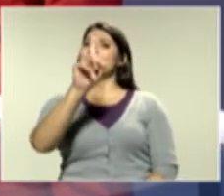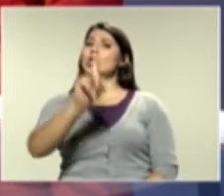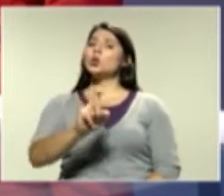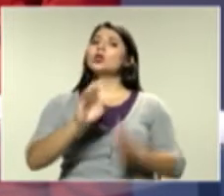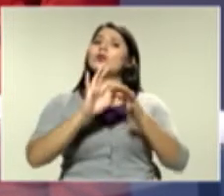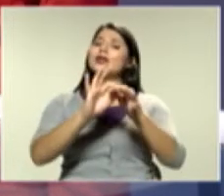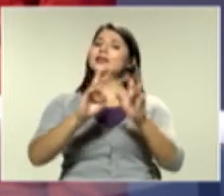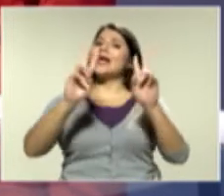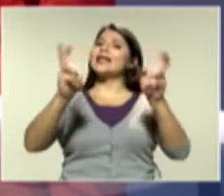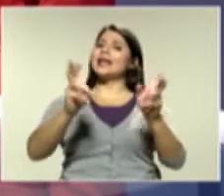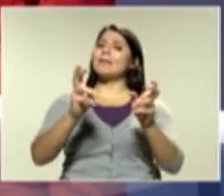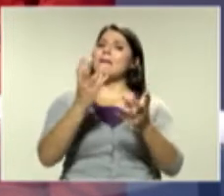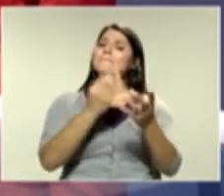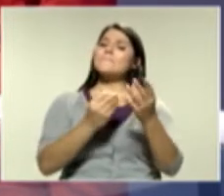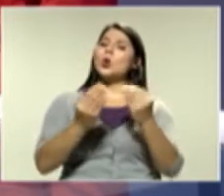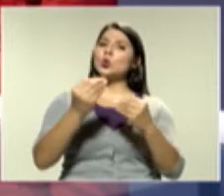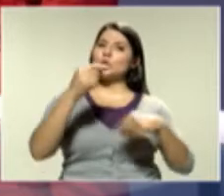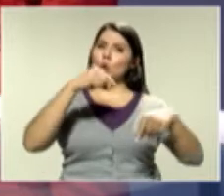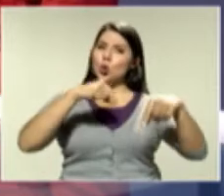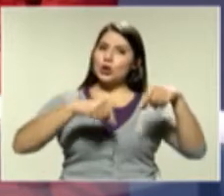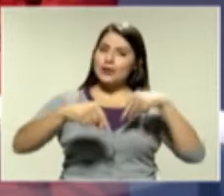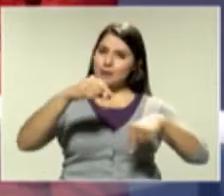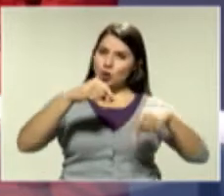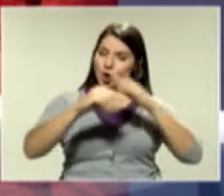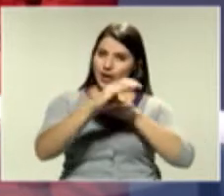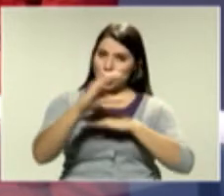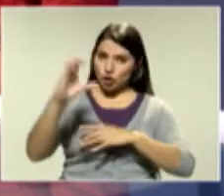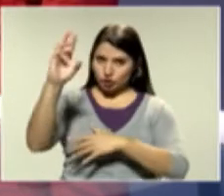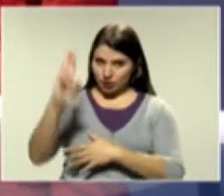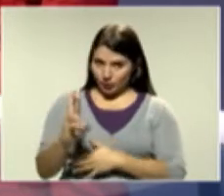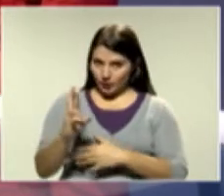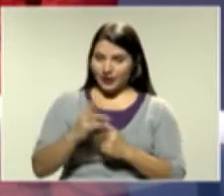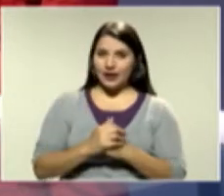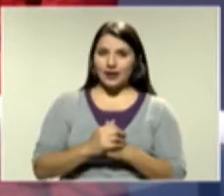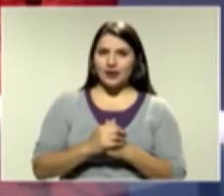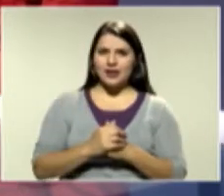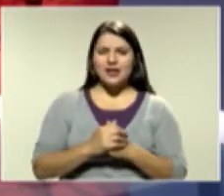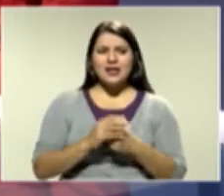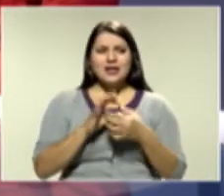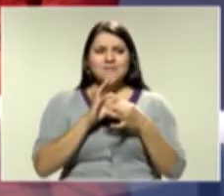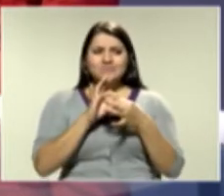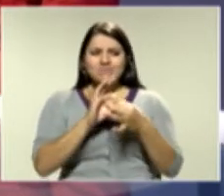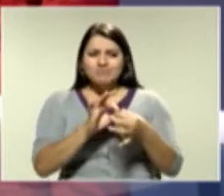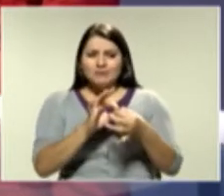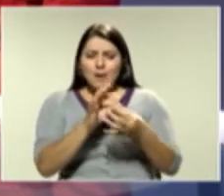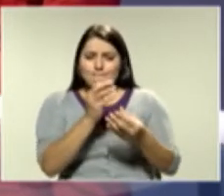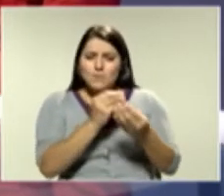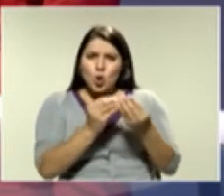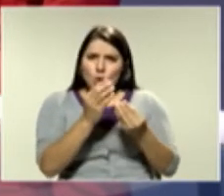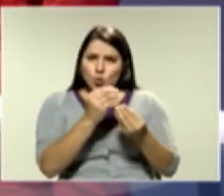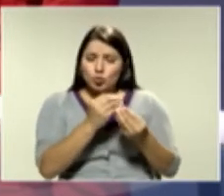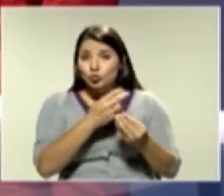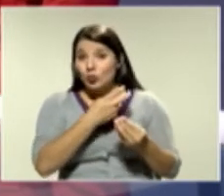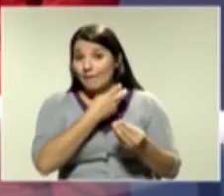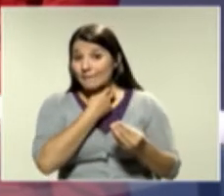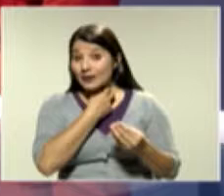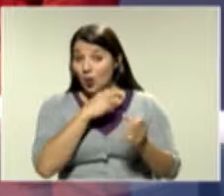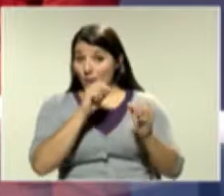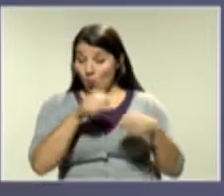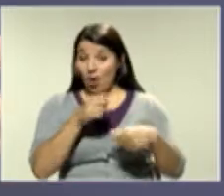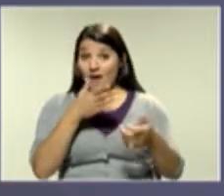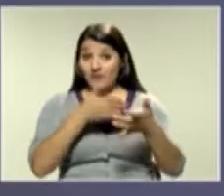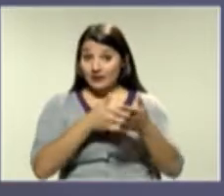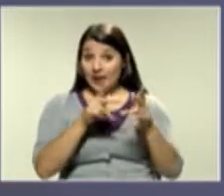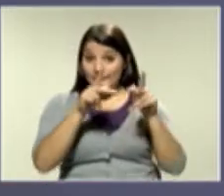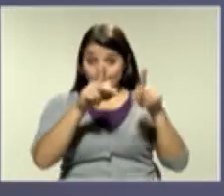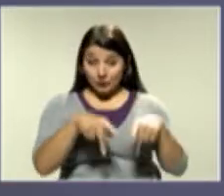tema de los agroquímicos en Costa Rica es: ¿se trata de sustancias venenosas que pueden afectar a las personas